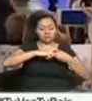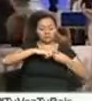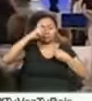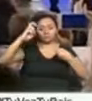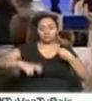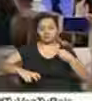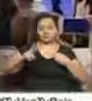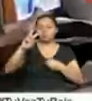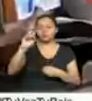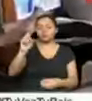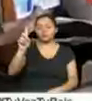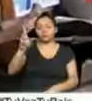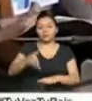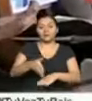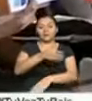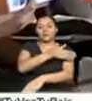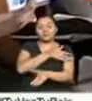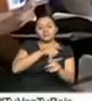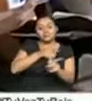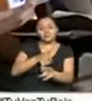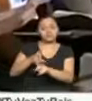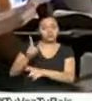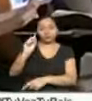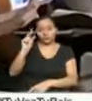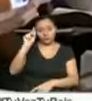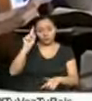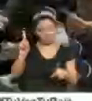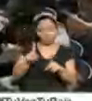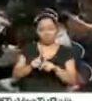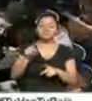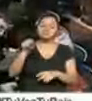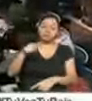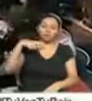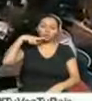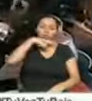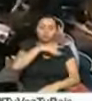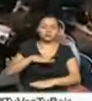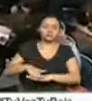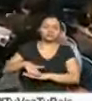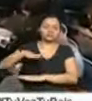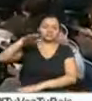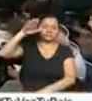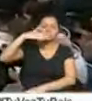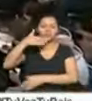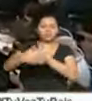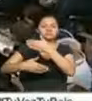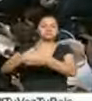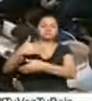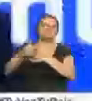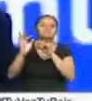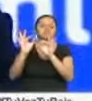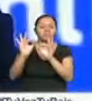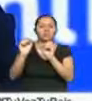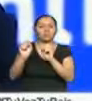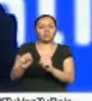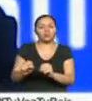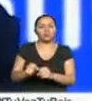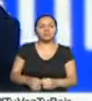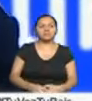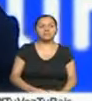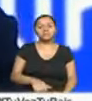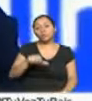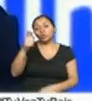2001 del Tratado de Misiles Antibalísticos creó las condiciones para una nueva carrera armamentística que han secundado otros